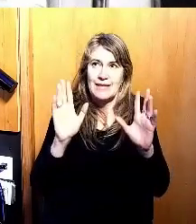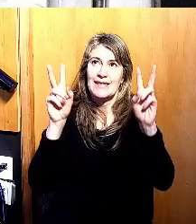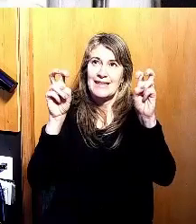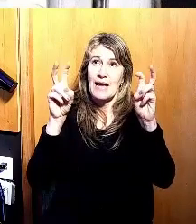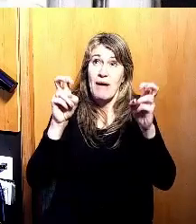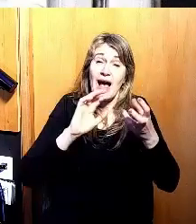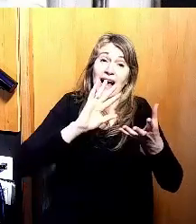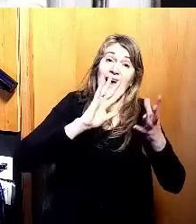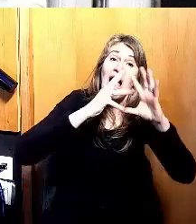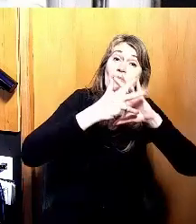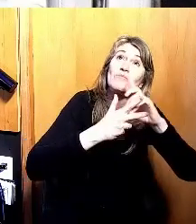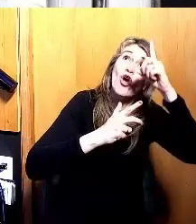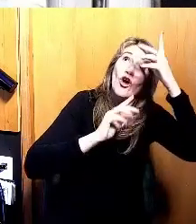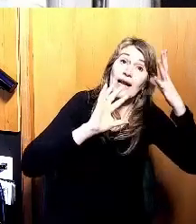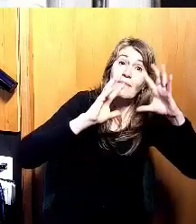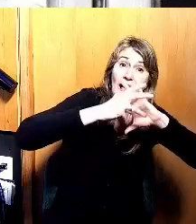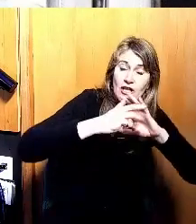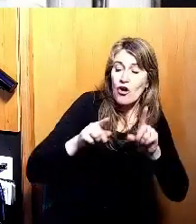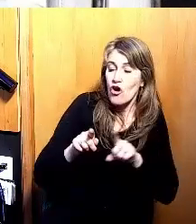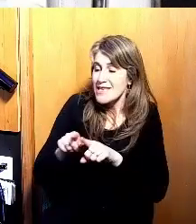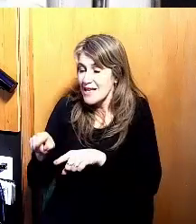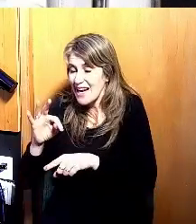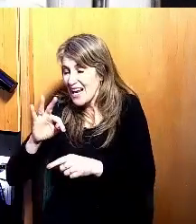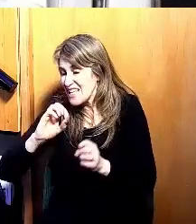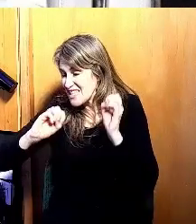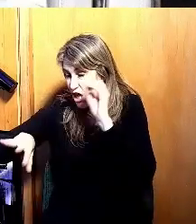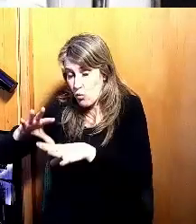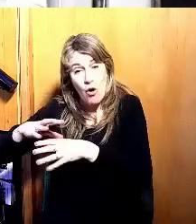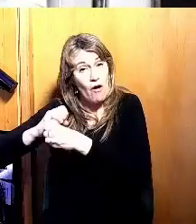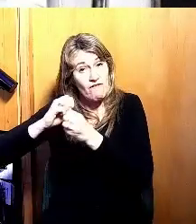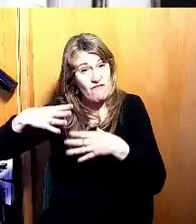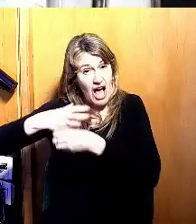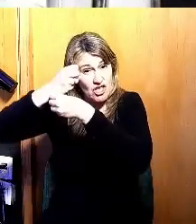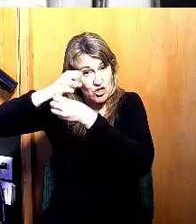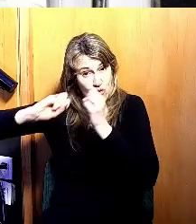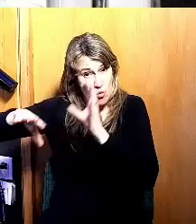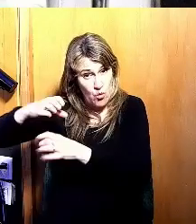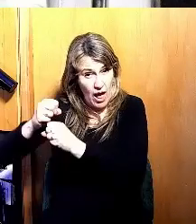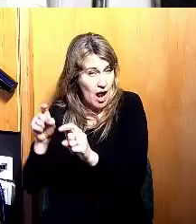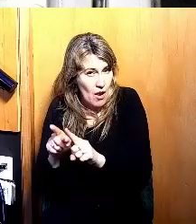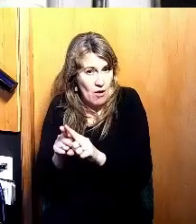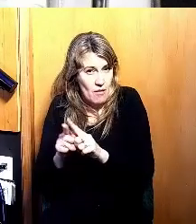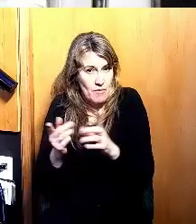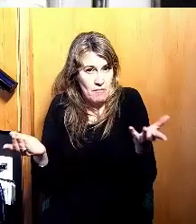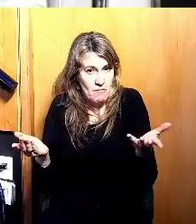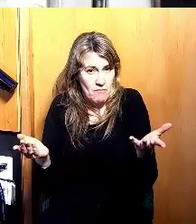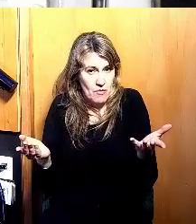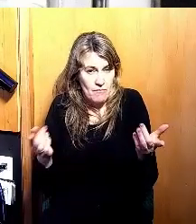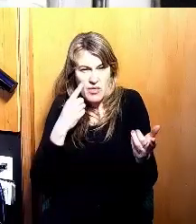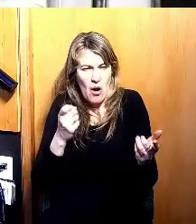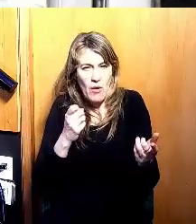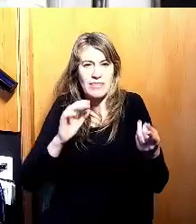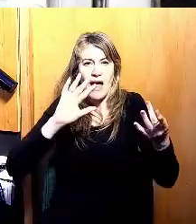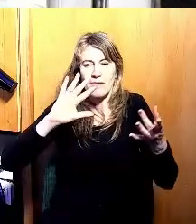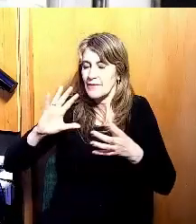cambio climático? En su momento leíamos muchos informes que decían que en definitiva no se mostraba la vinculación directa entre cambio